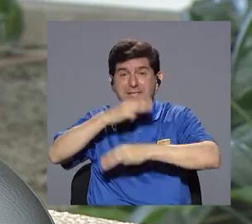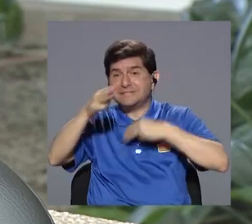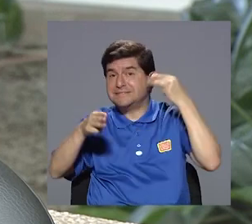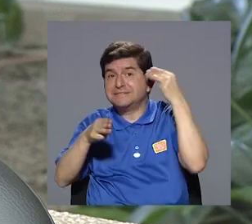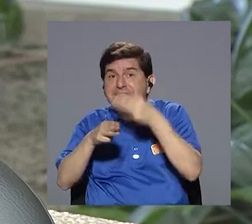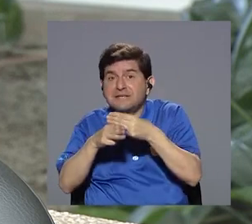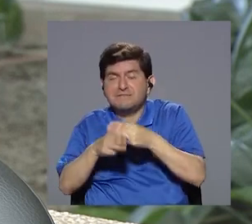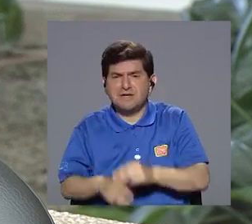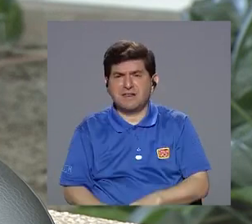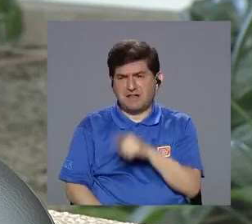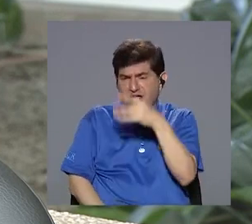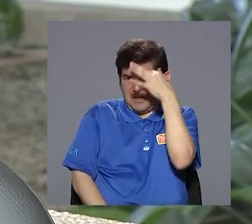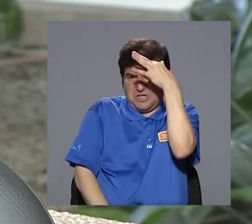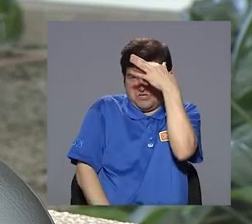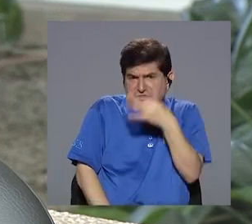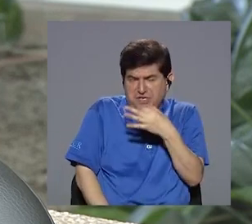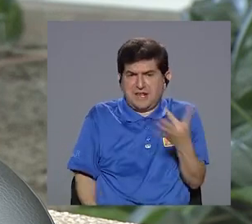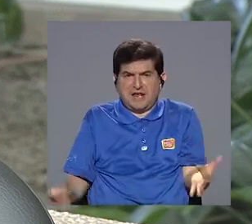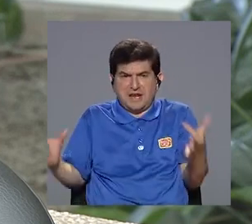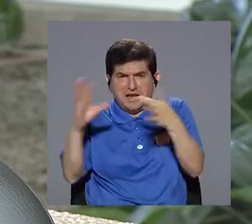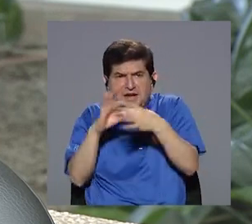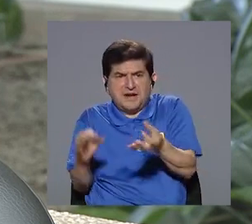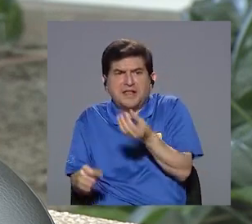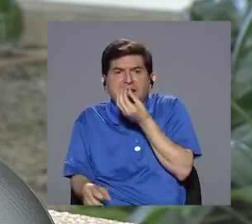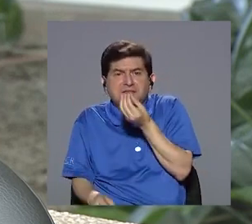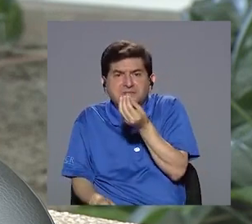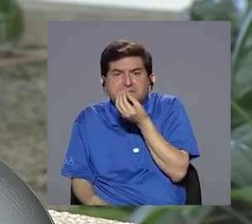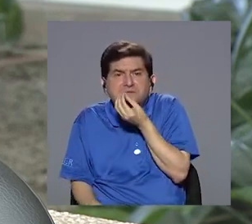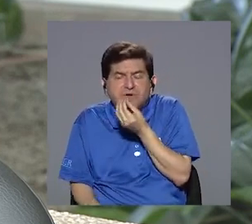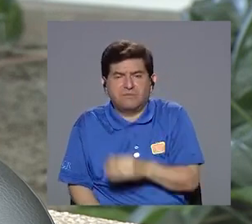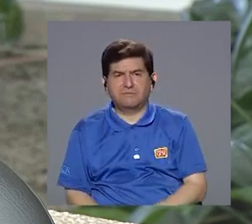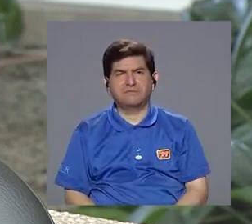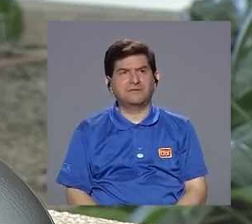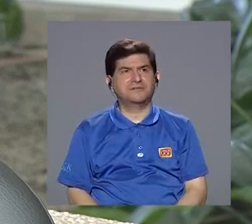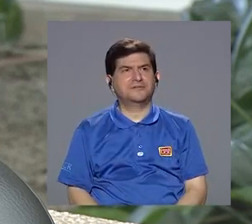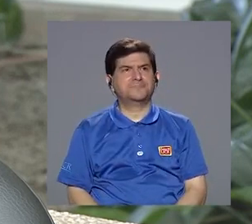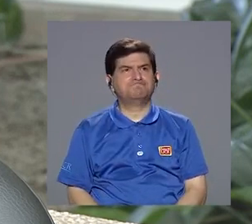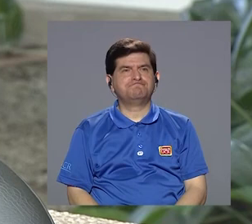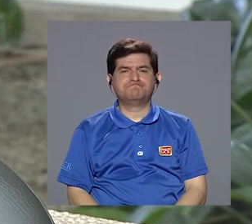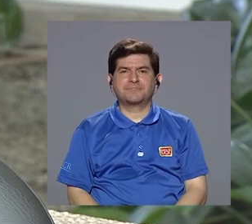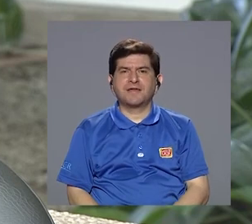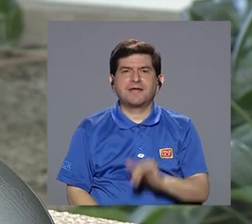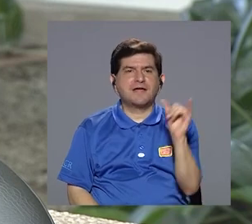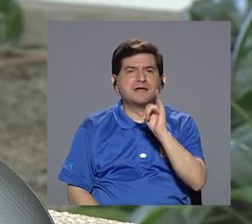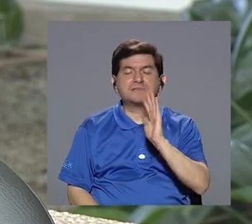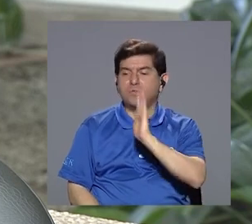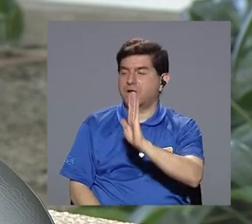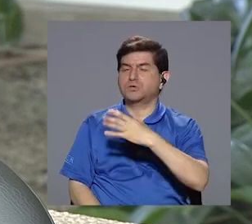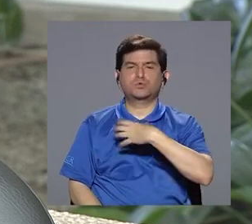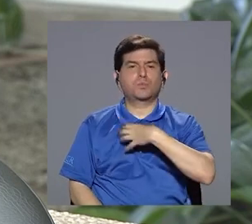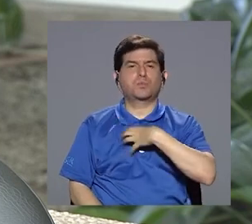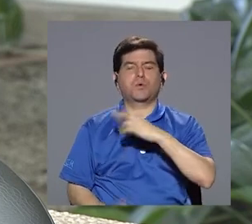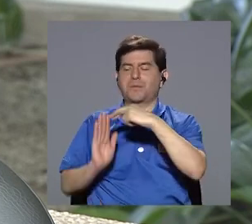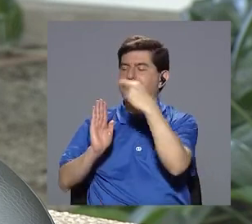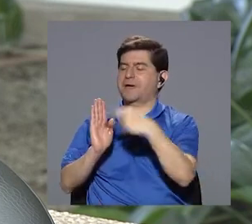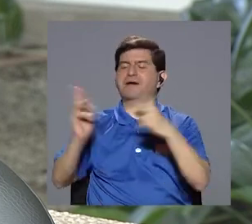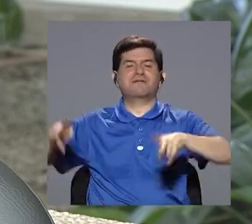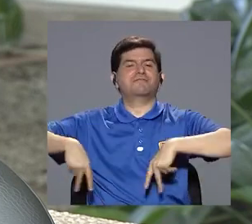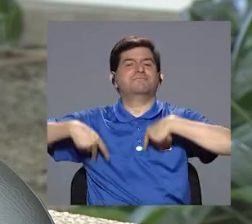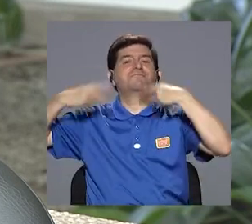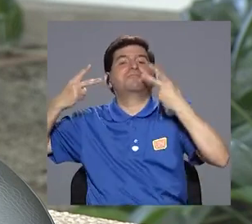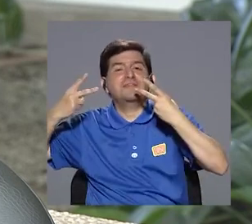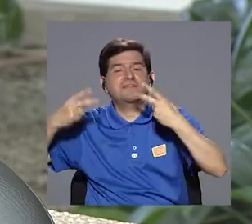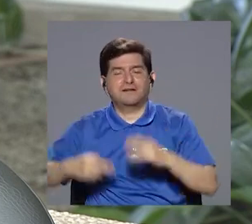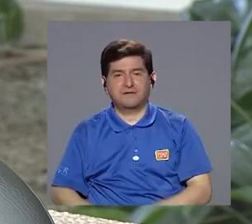mundo, es una creencia respecto a la alimentación, es así como sus propias reglas de